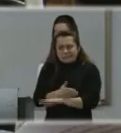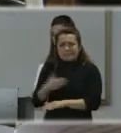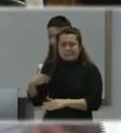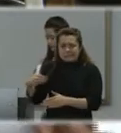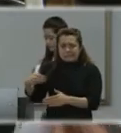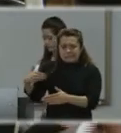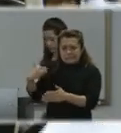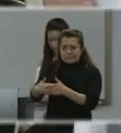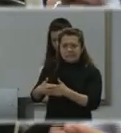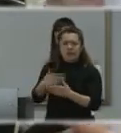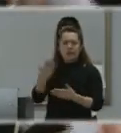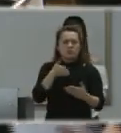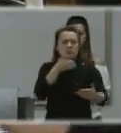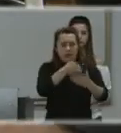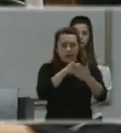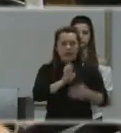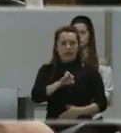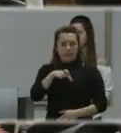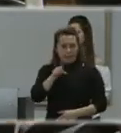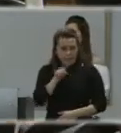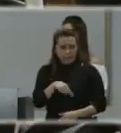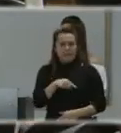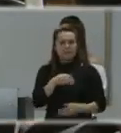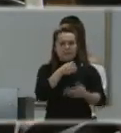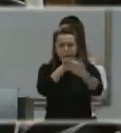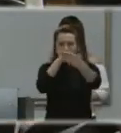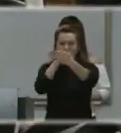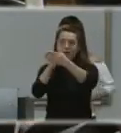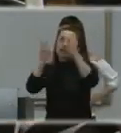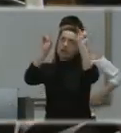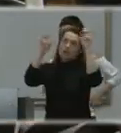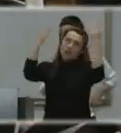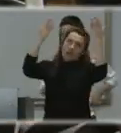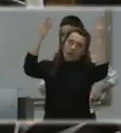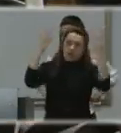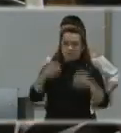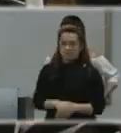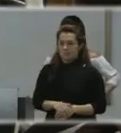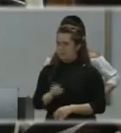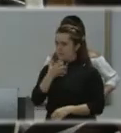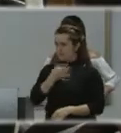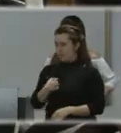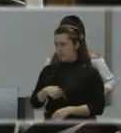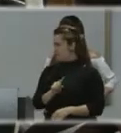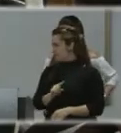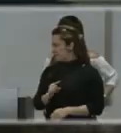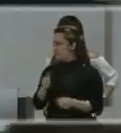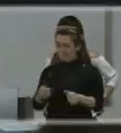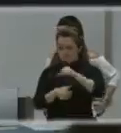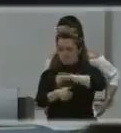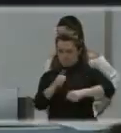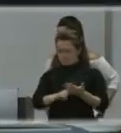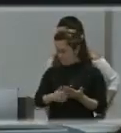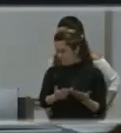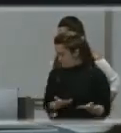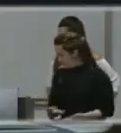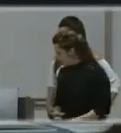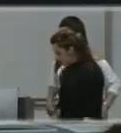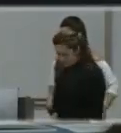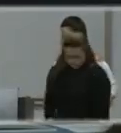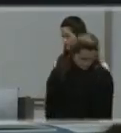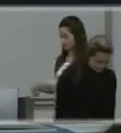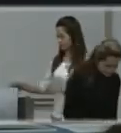tienen en contra de las EPS y bueno, todo el tema de... Pero eso no es cierto. De nuevo, la interdicción no es un requisito legal